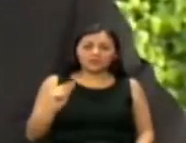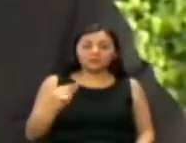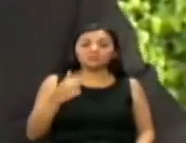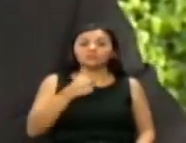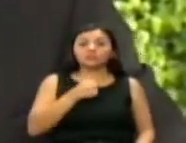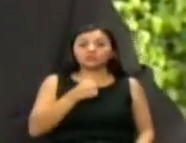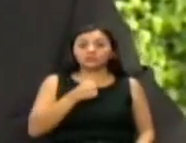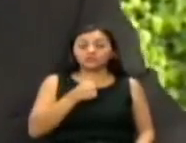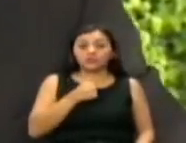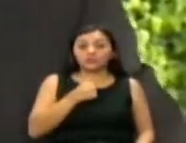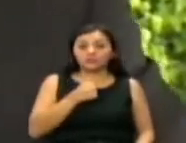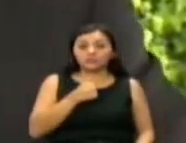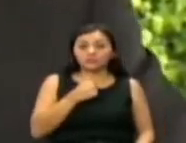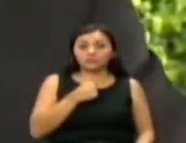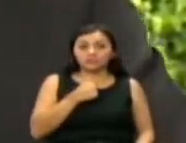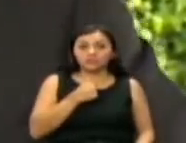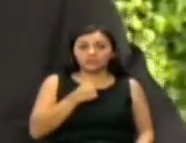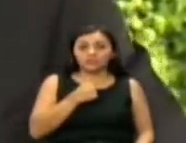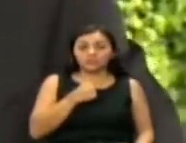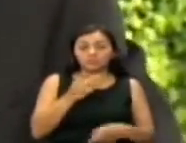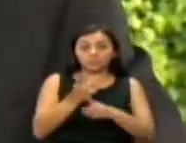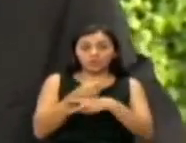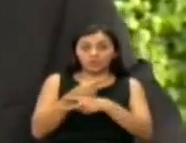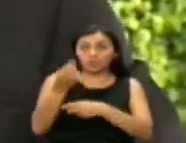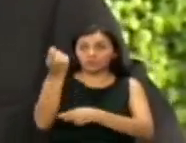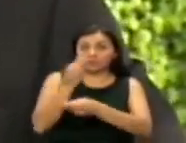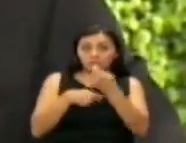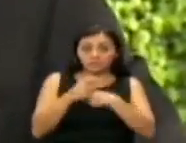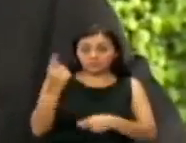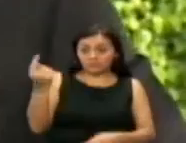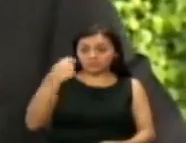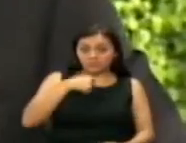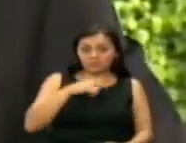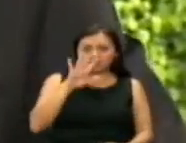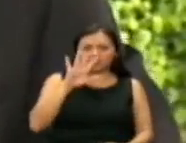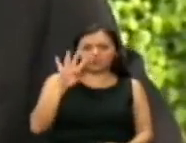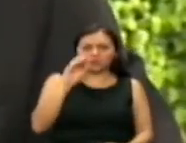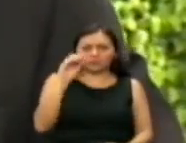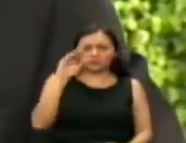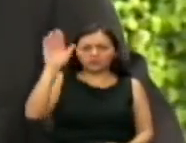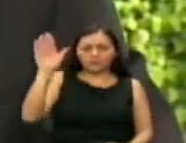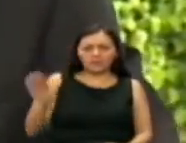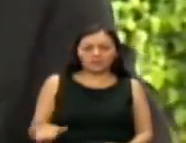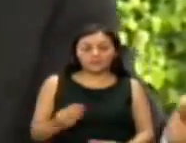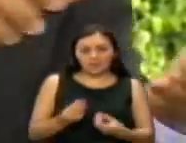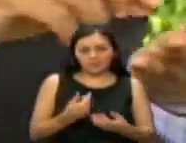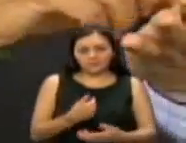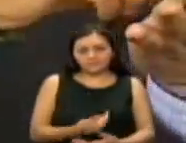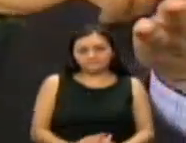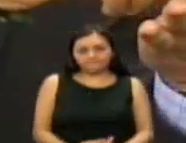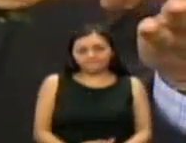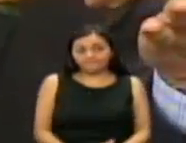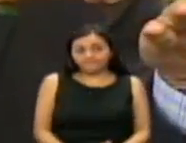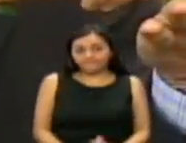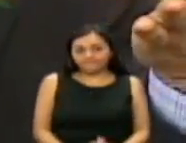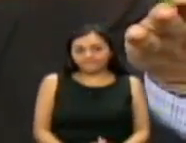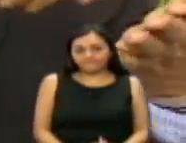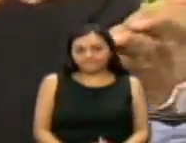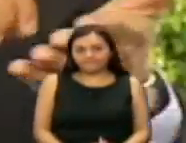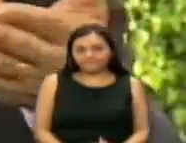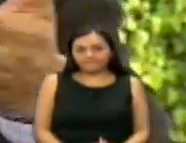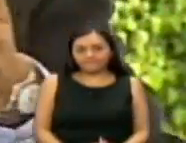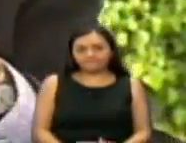del Ecuador, ponerle esa salvaguardia de 54%. Abaratar los productos que nos venden 54%. ¿Y nosotros qué podemos hacer? Con